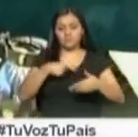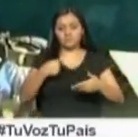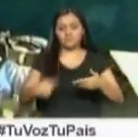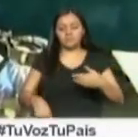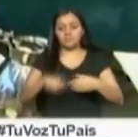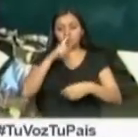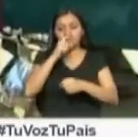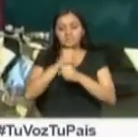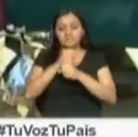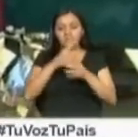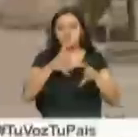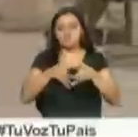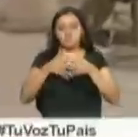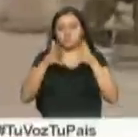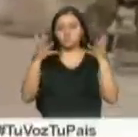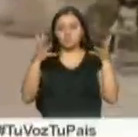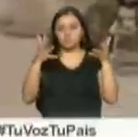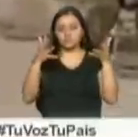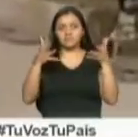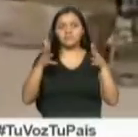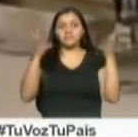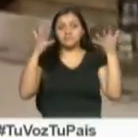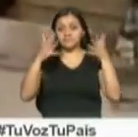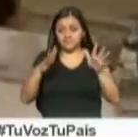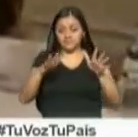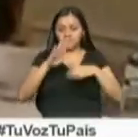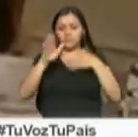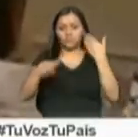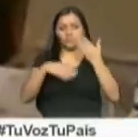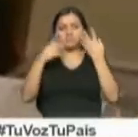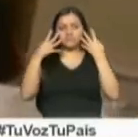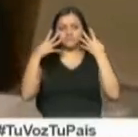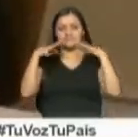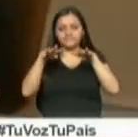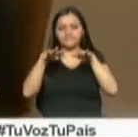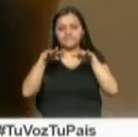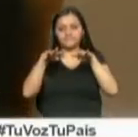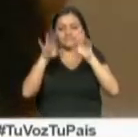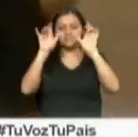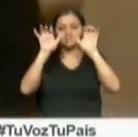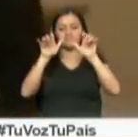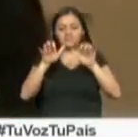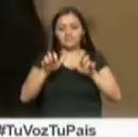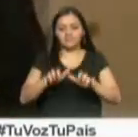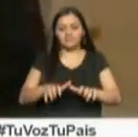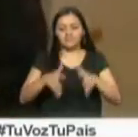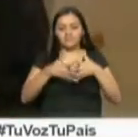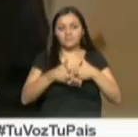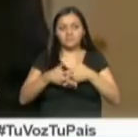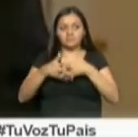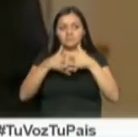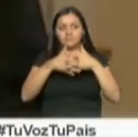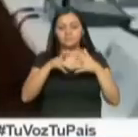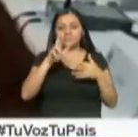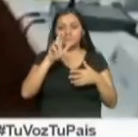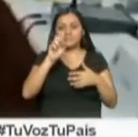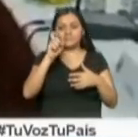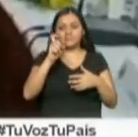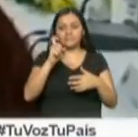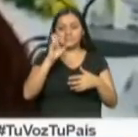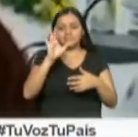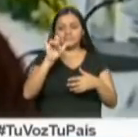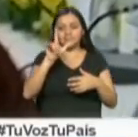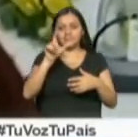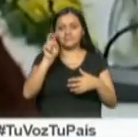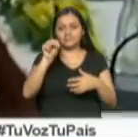empleos estadounidenses. Por ello, todas las miradas están puestas sobre el nuevo secretario de Estado estadounidense, Rex Tillerson, quien se